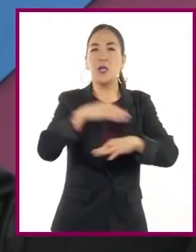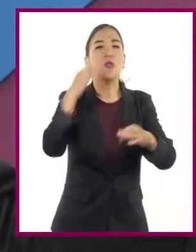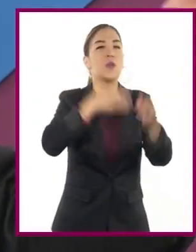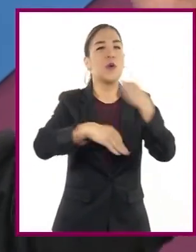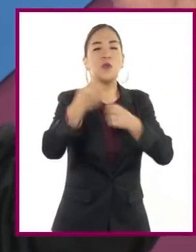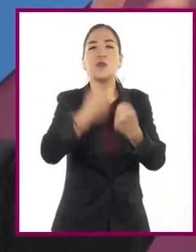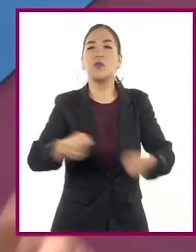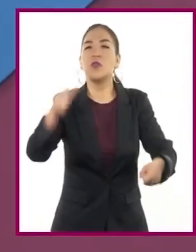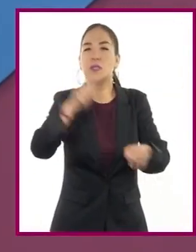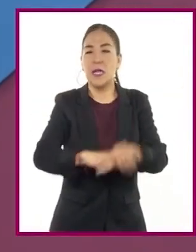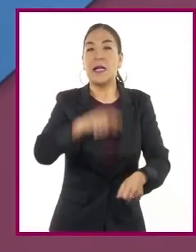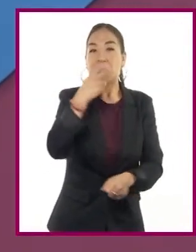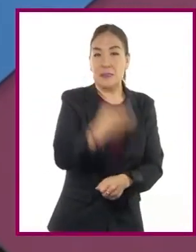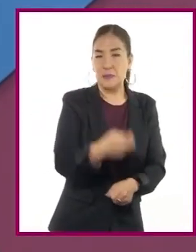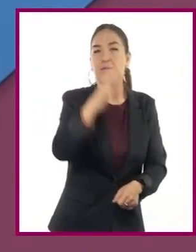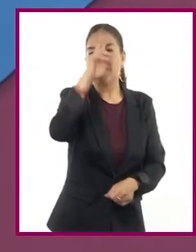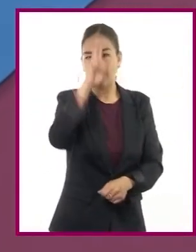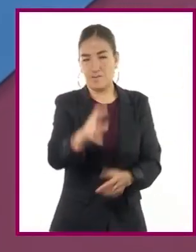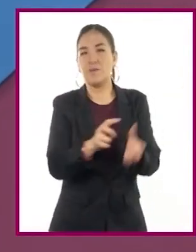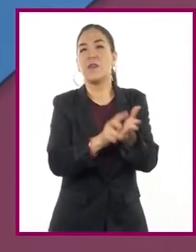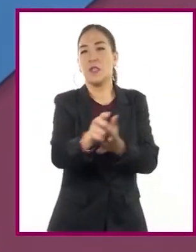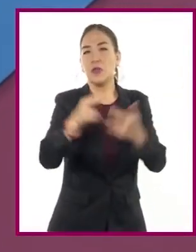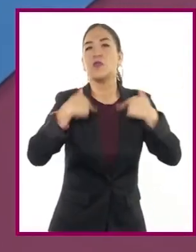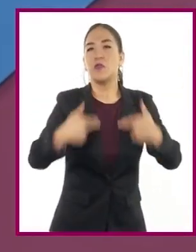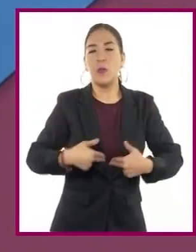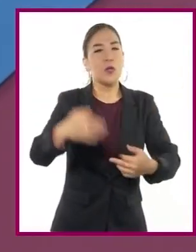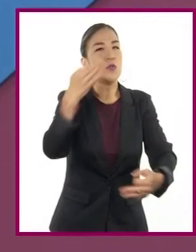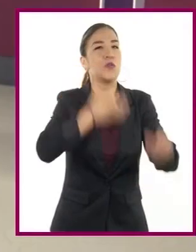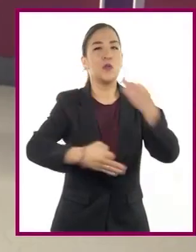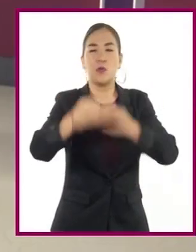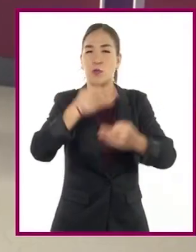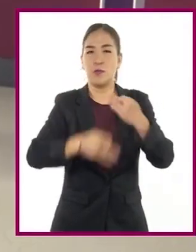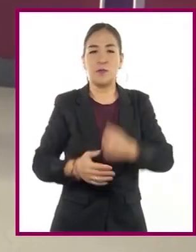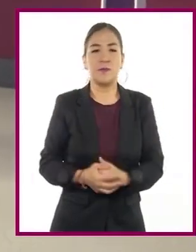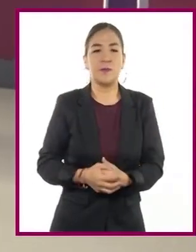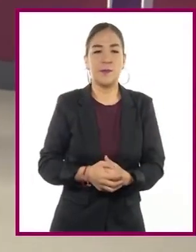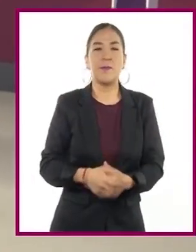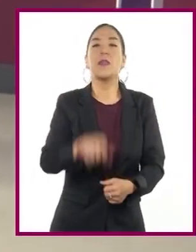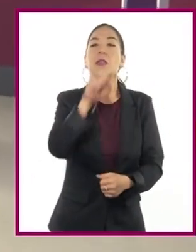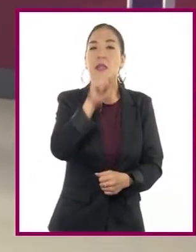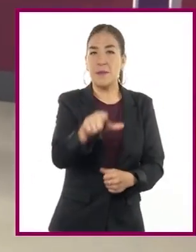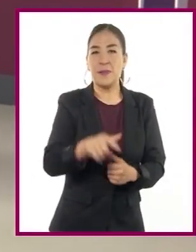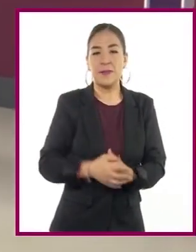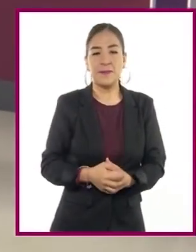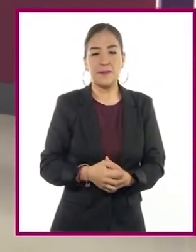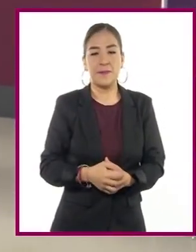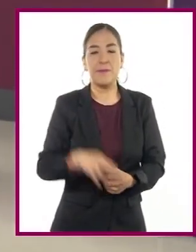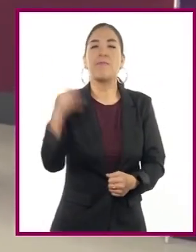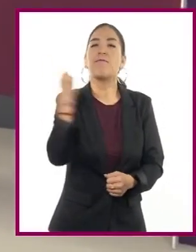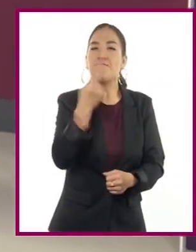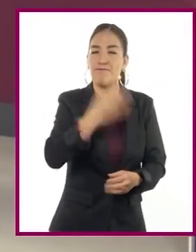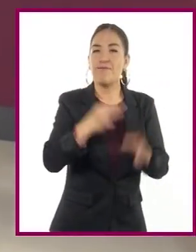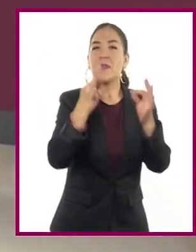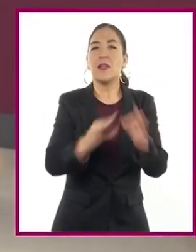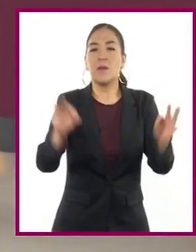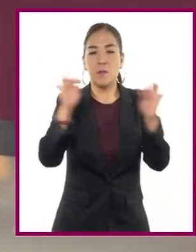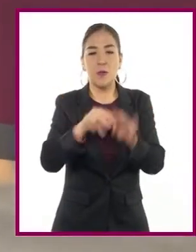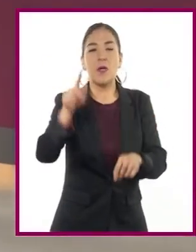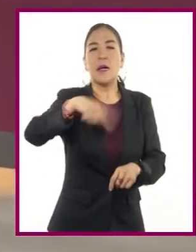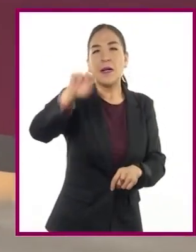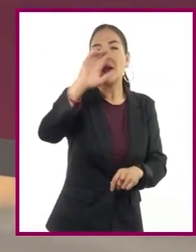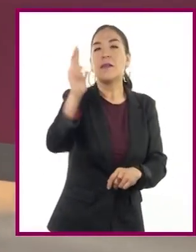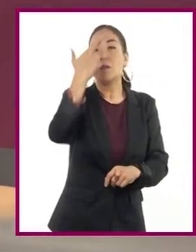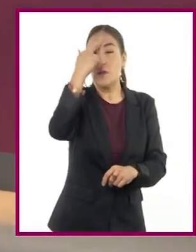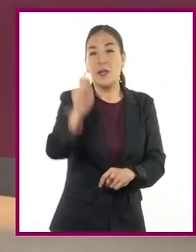deben respetar los derechos humanos de todas y todos. Además, es importante recordar que